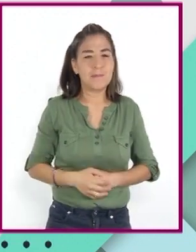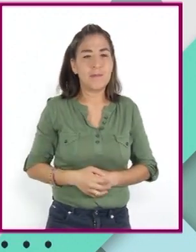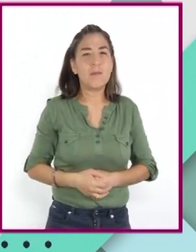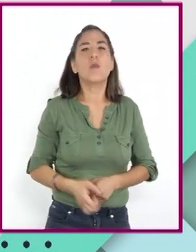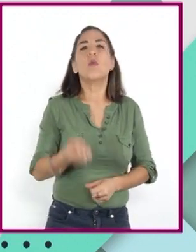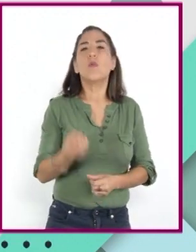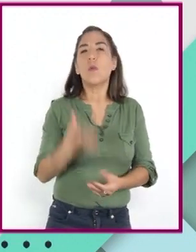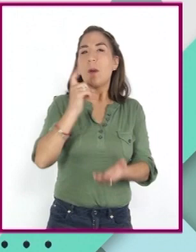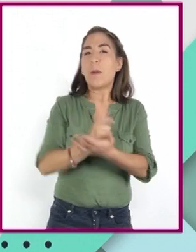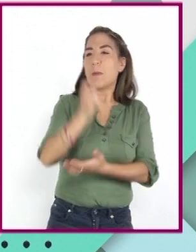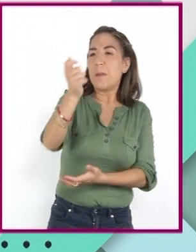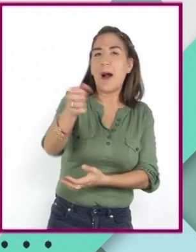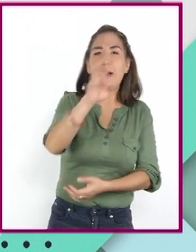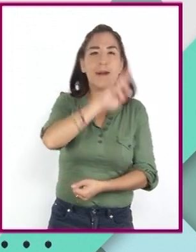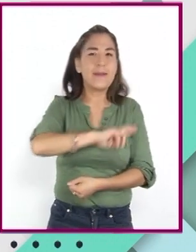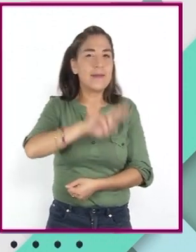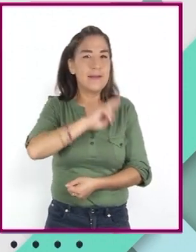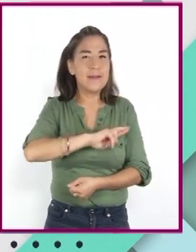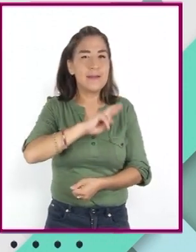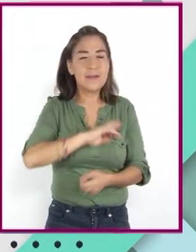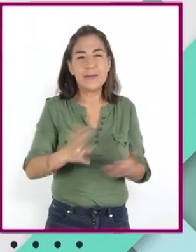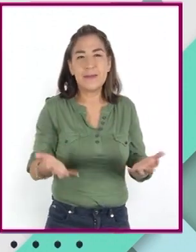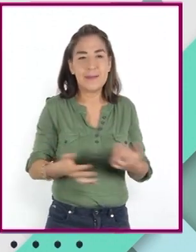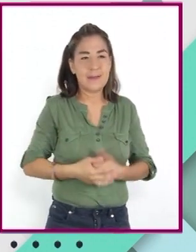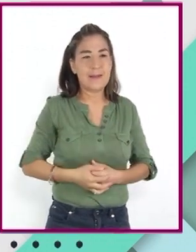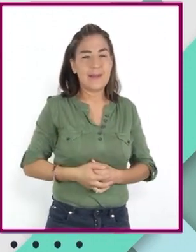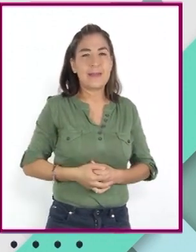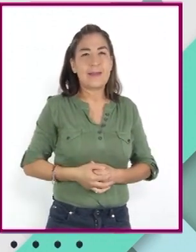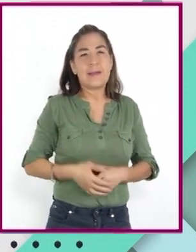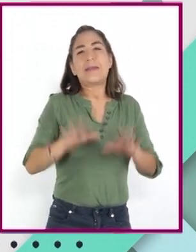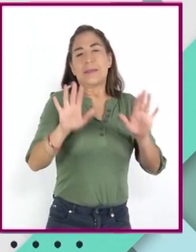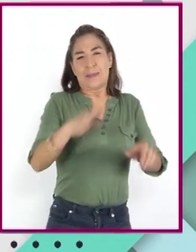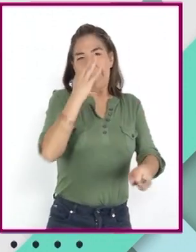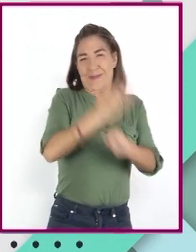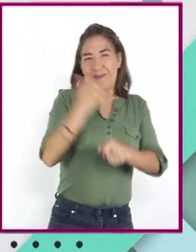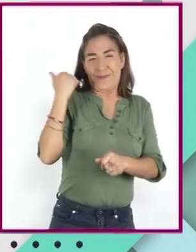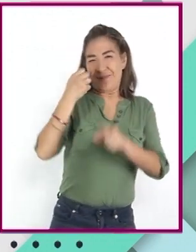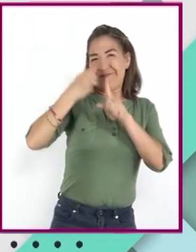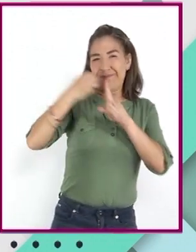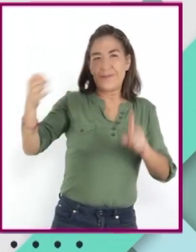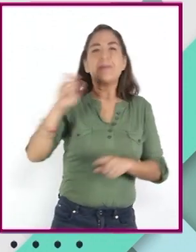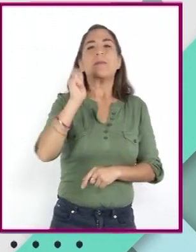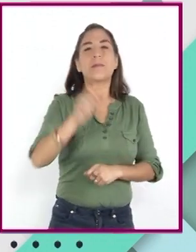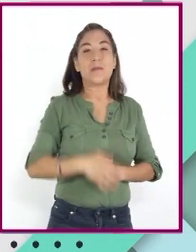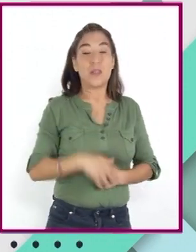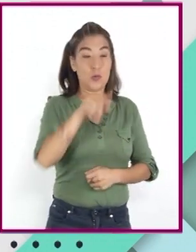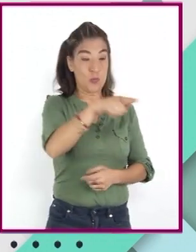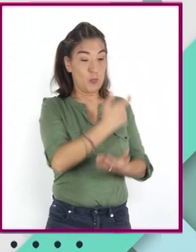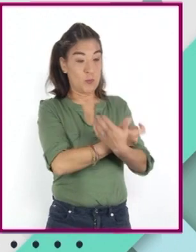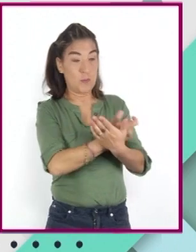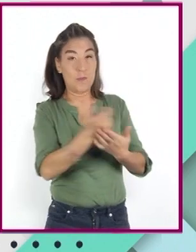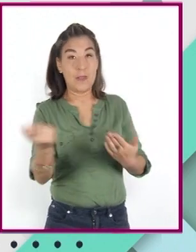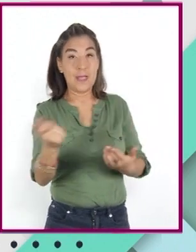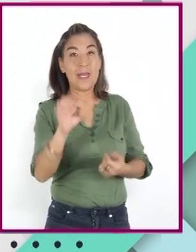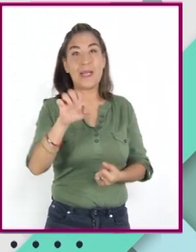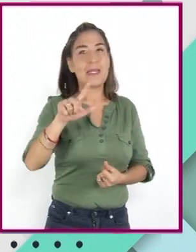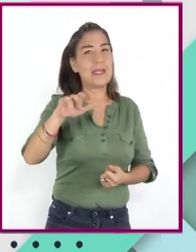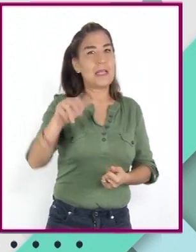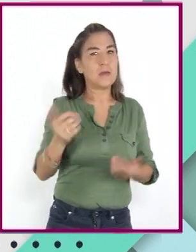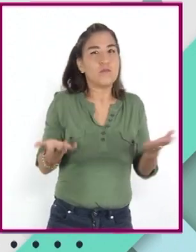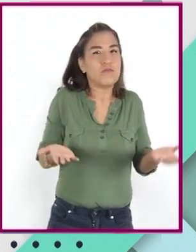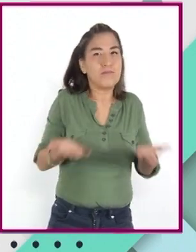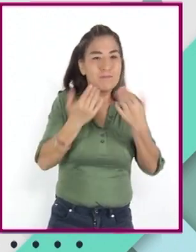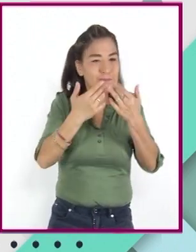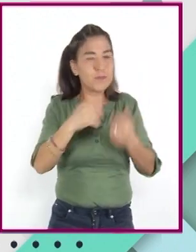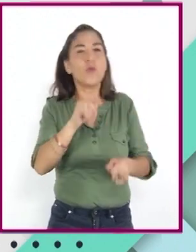¿Cuánto paga de renta? Bueno, en el enunciado, el sueldo fijo de Elena no se